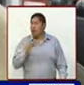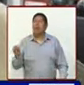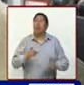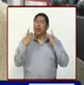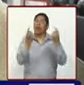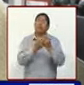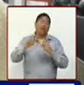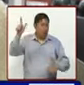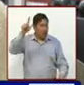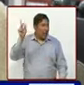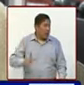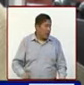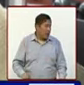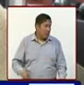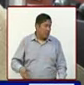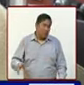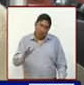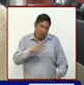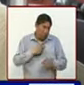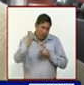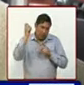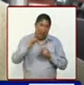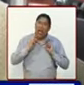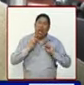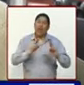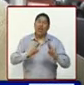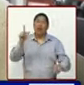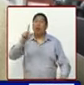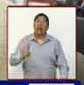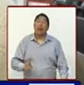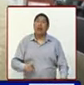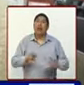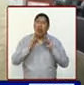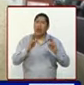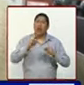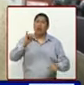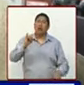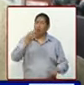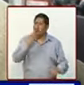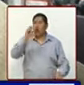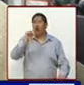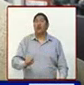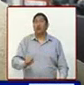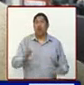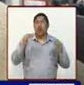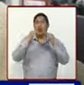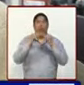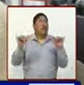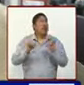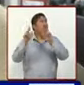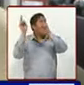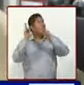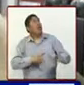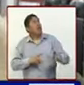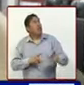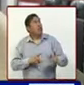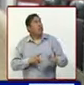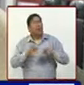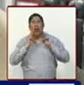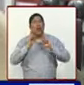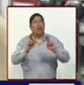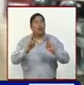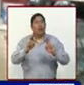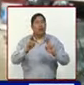el departamento de La Paz, que las que están afectadas son los ríos de La Paz, el río de Irpavi, como también en Pando, que es el